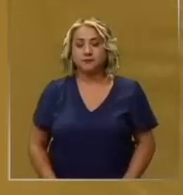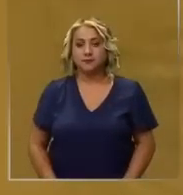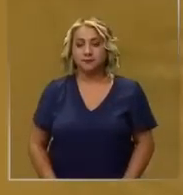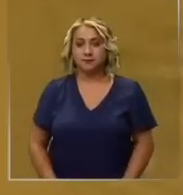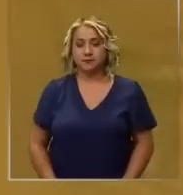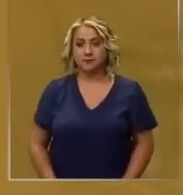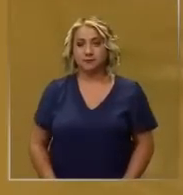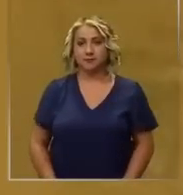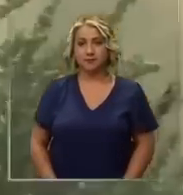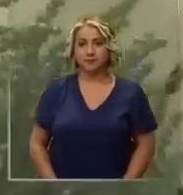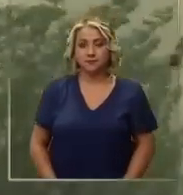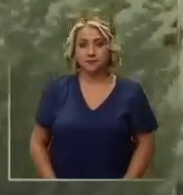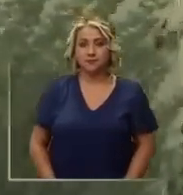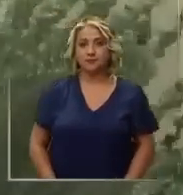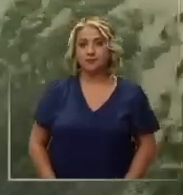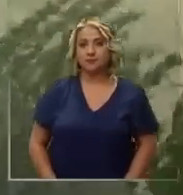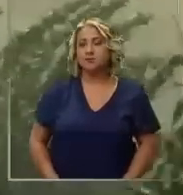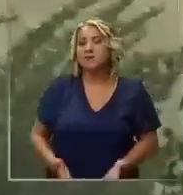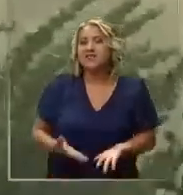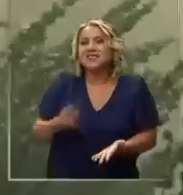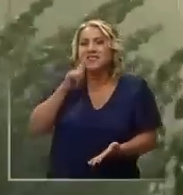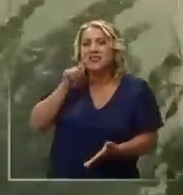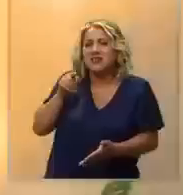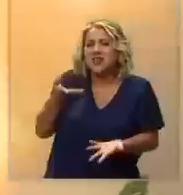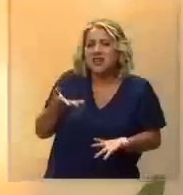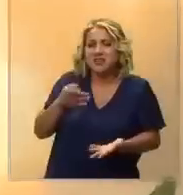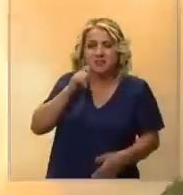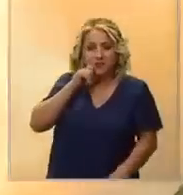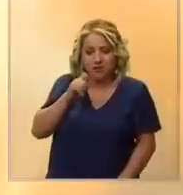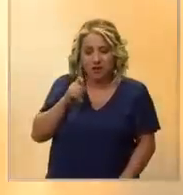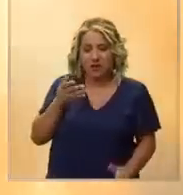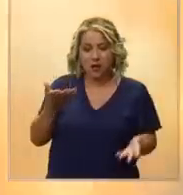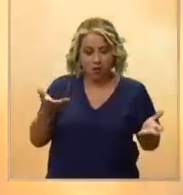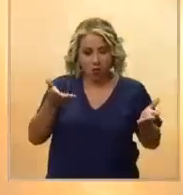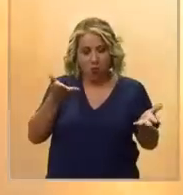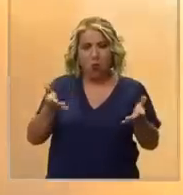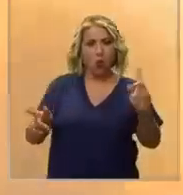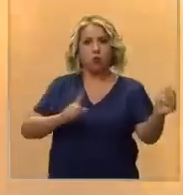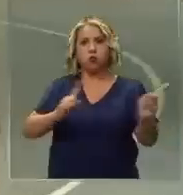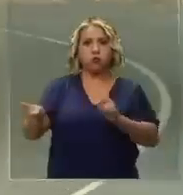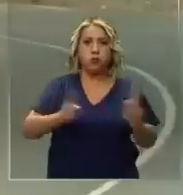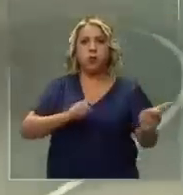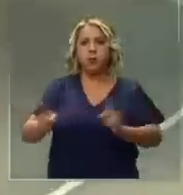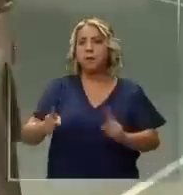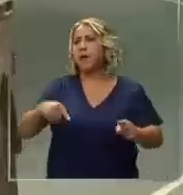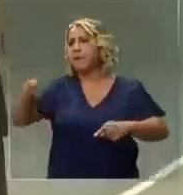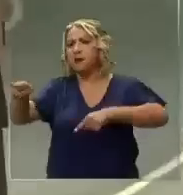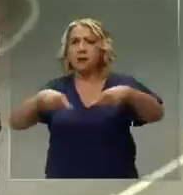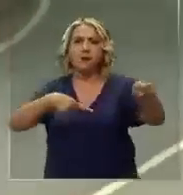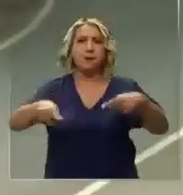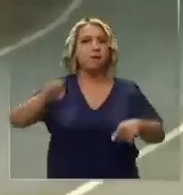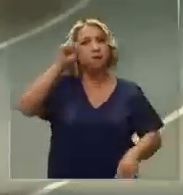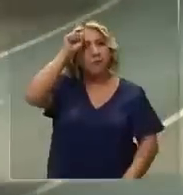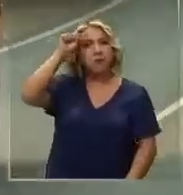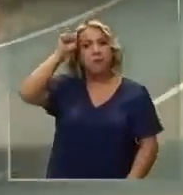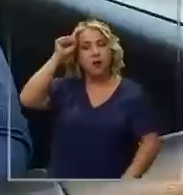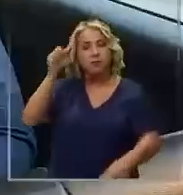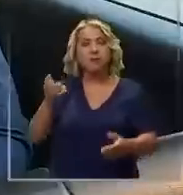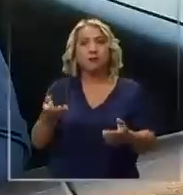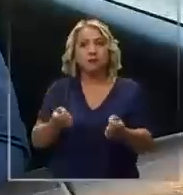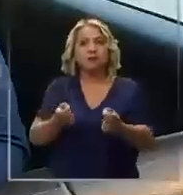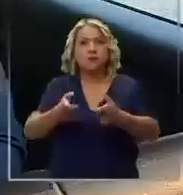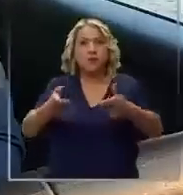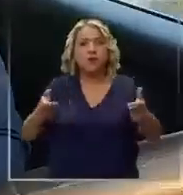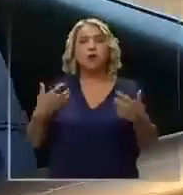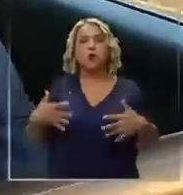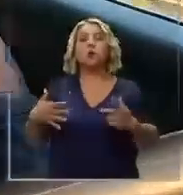¿Qué significó para ti, por supuesto, dirigir esto? La responsabilidad debe aumentar, me imagino, ¿no? Que